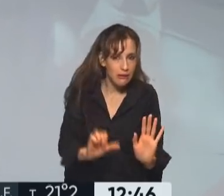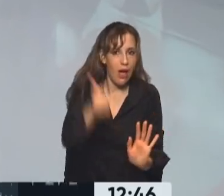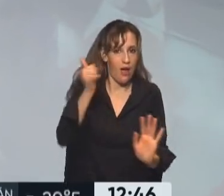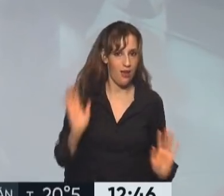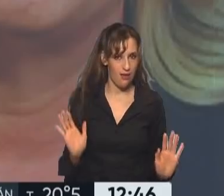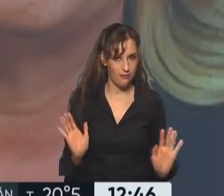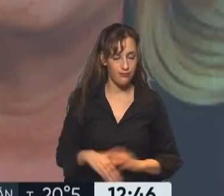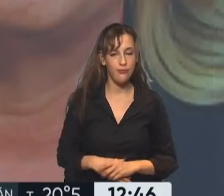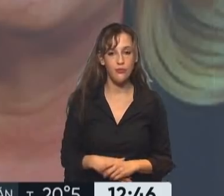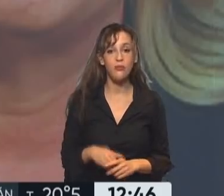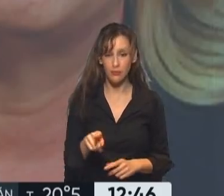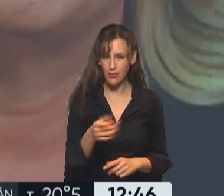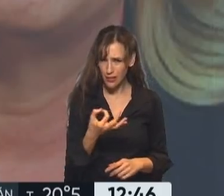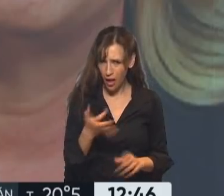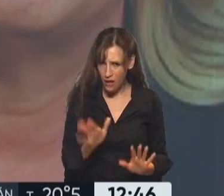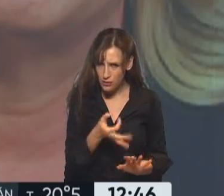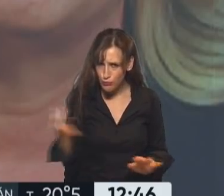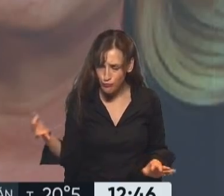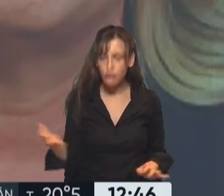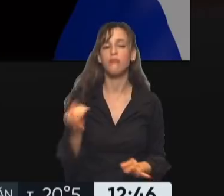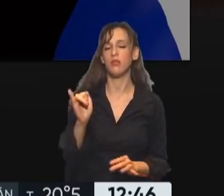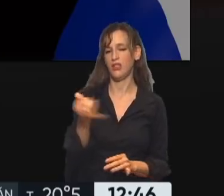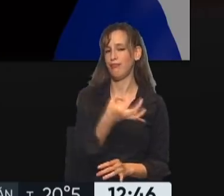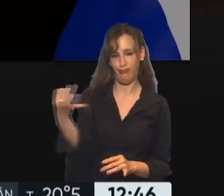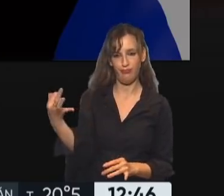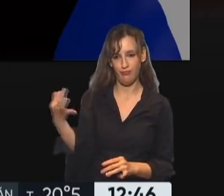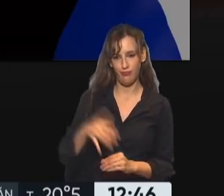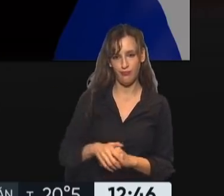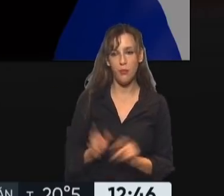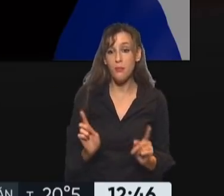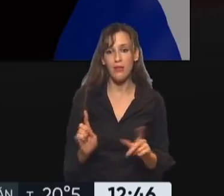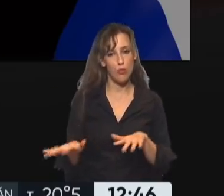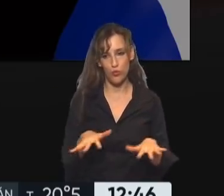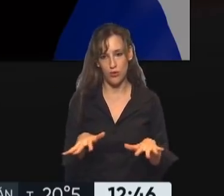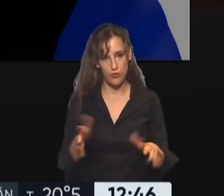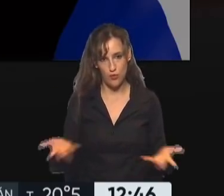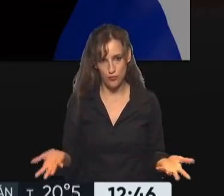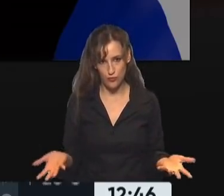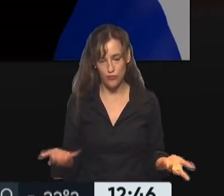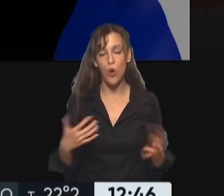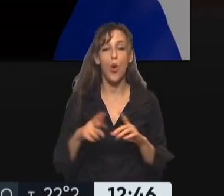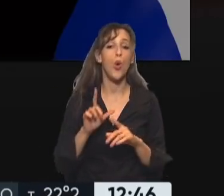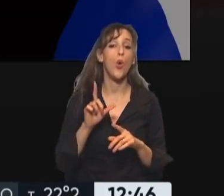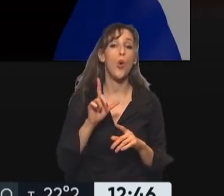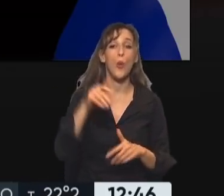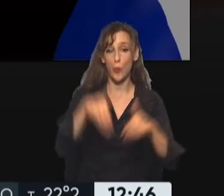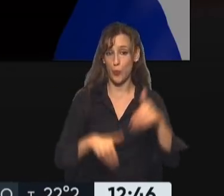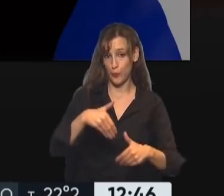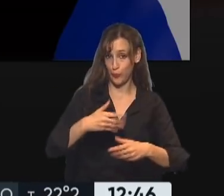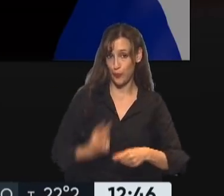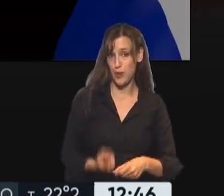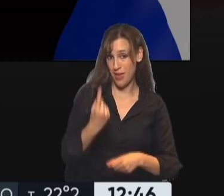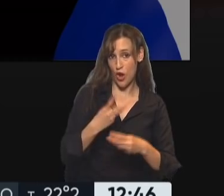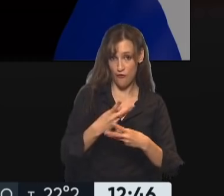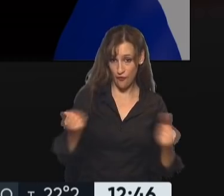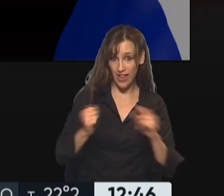¿Estaría, me equivoco, con el potencial, Ever? No, estaría, efectivamente. Y estamos en esa situación. Desde el lunes, digamos, posterior a la elección de primera vuelta, las encuestas